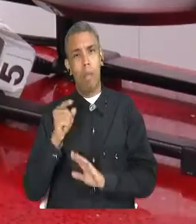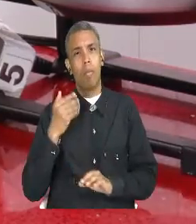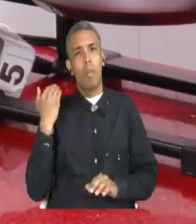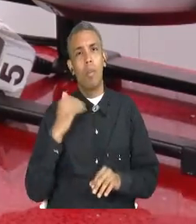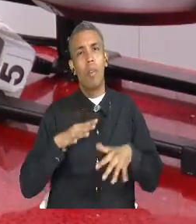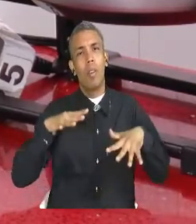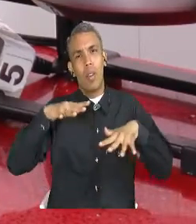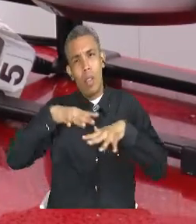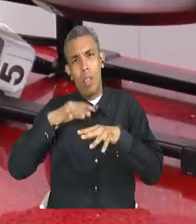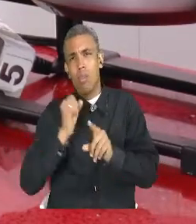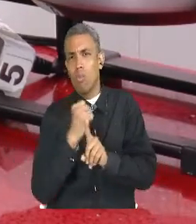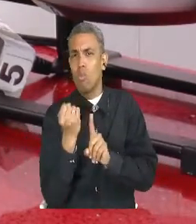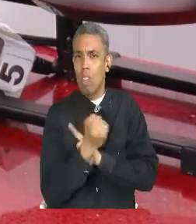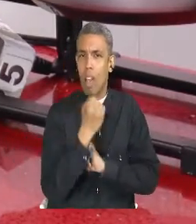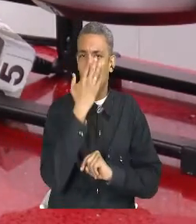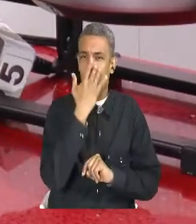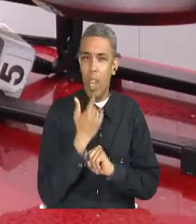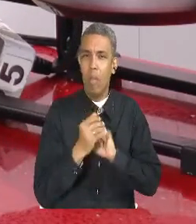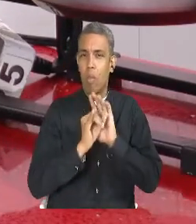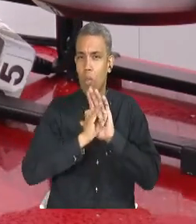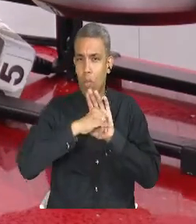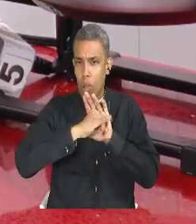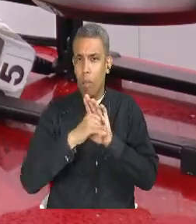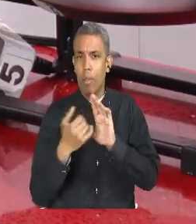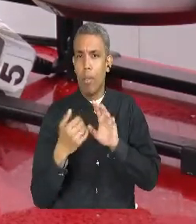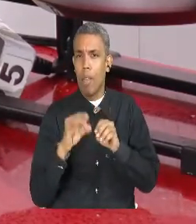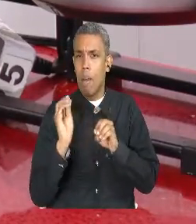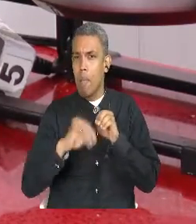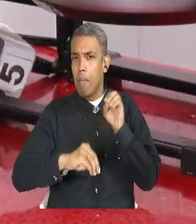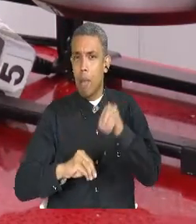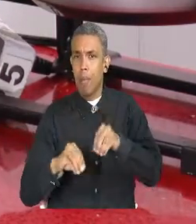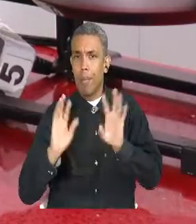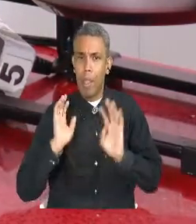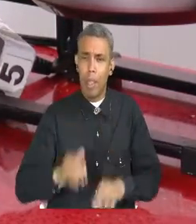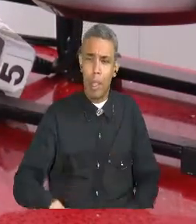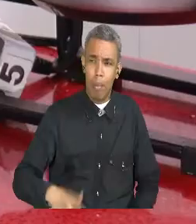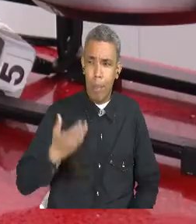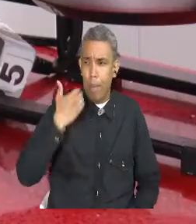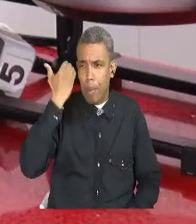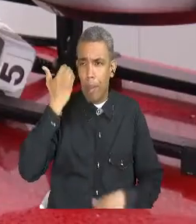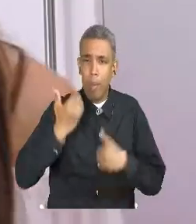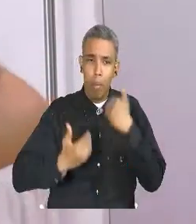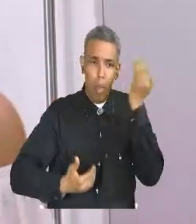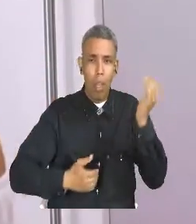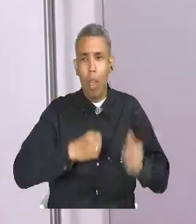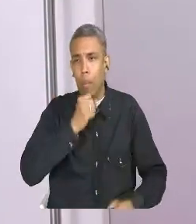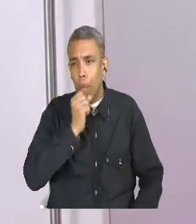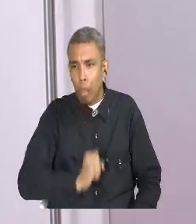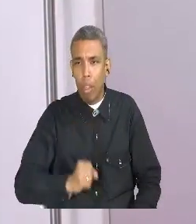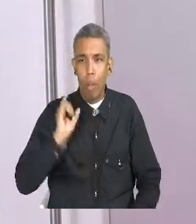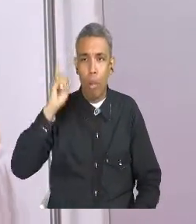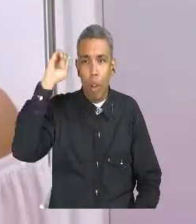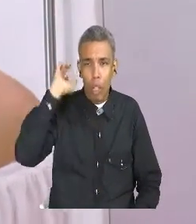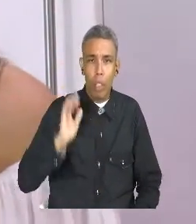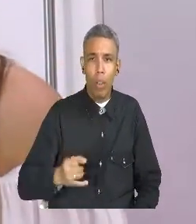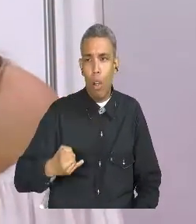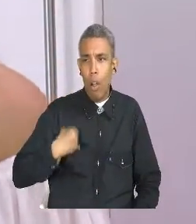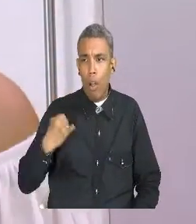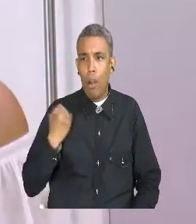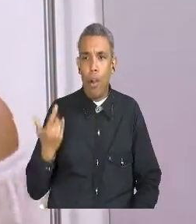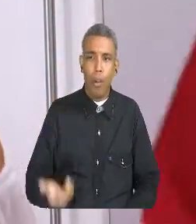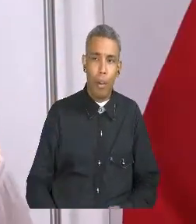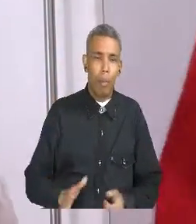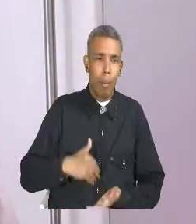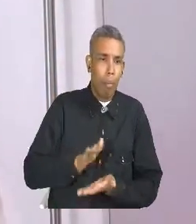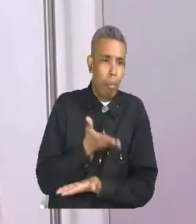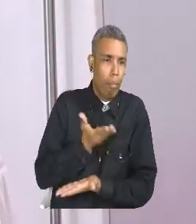la política y siempre los mismos. Creo que estamos rompiendo esquemas porque podemos ver que es un gabinete